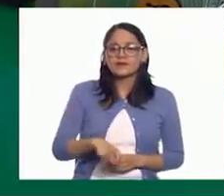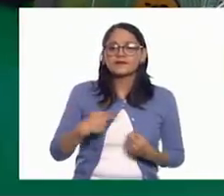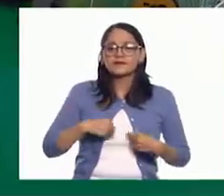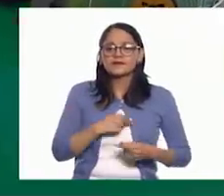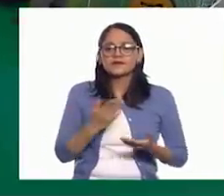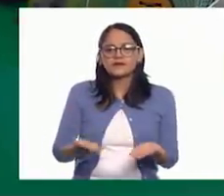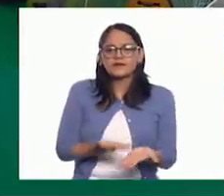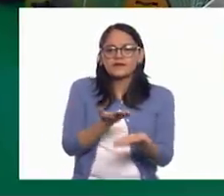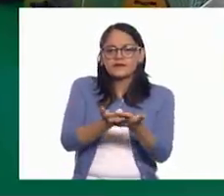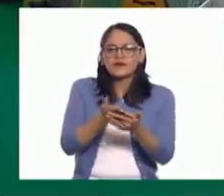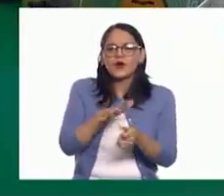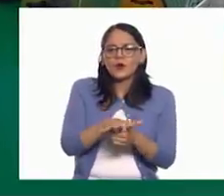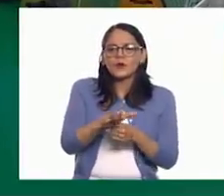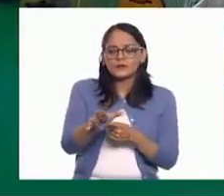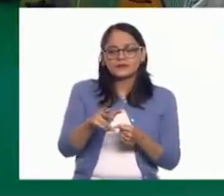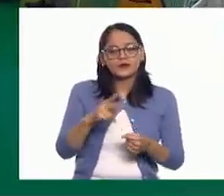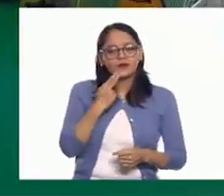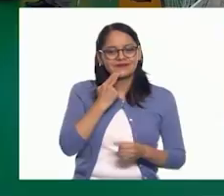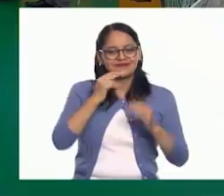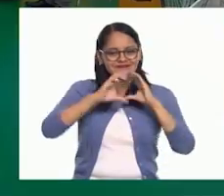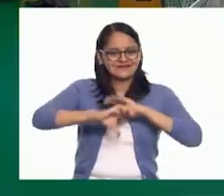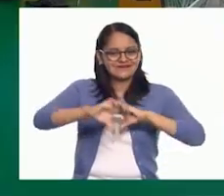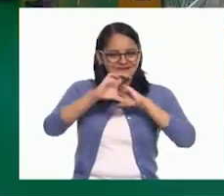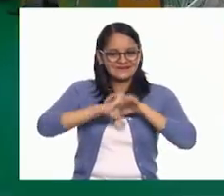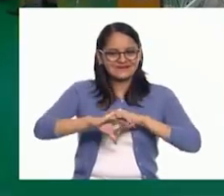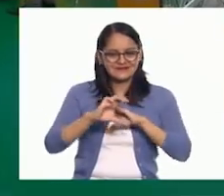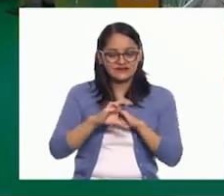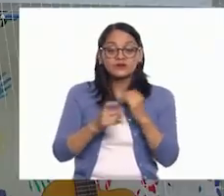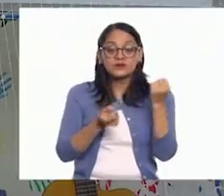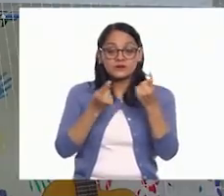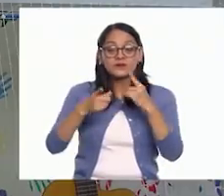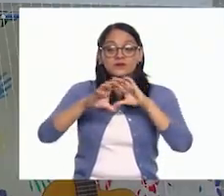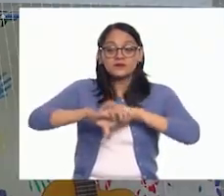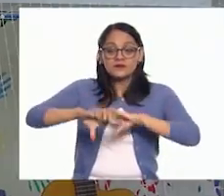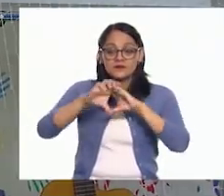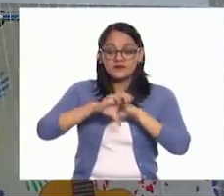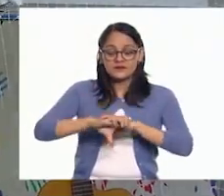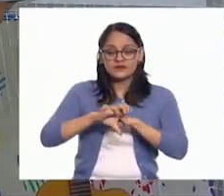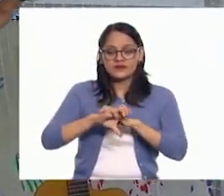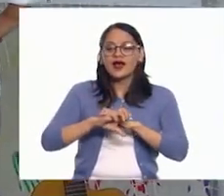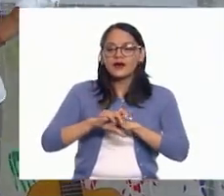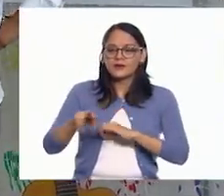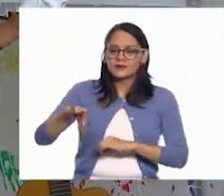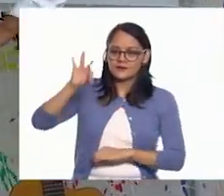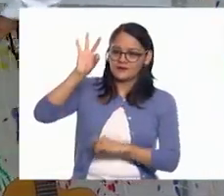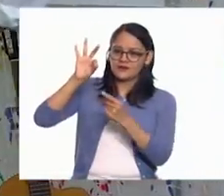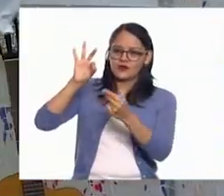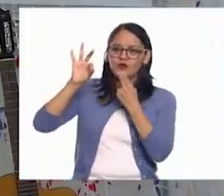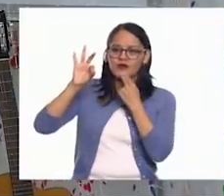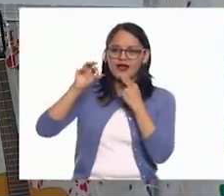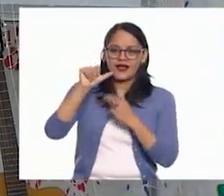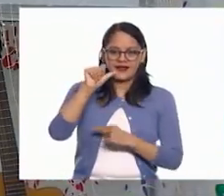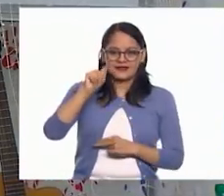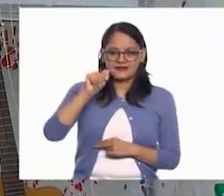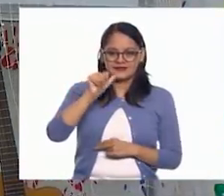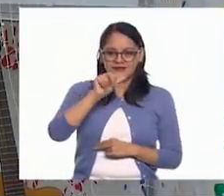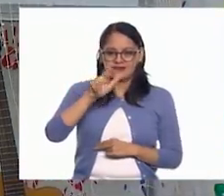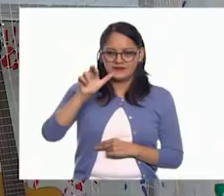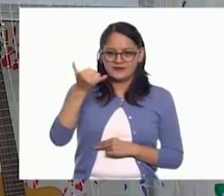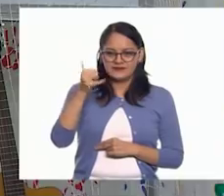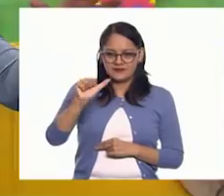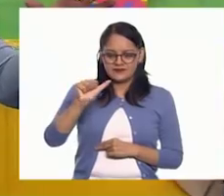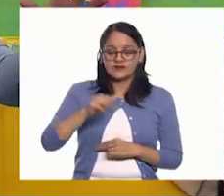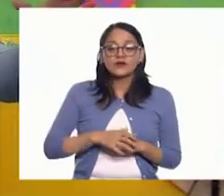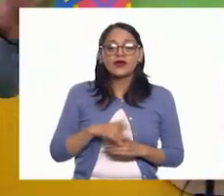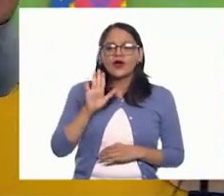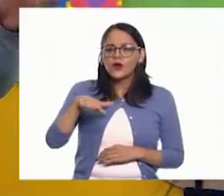dedicar a las canciones. A las canciones que tienen que ver con una atarraya. ¡Ja! Pero hay que recordarles